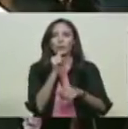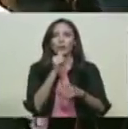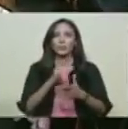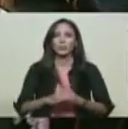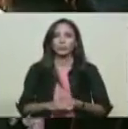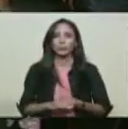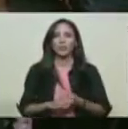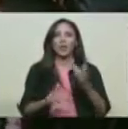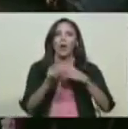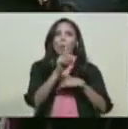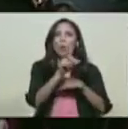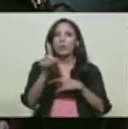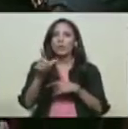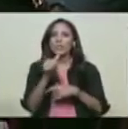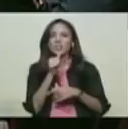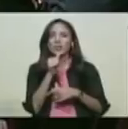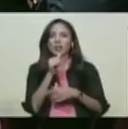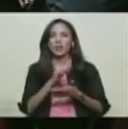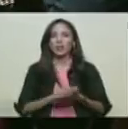1-1 a favor de quién.